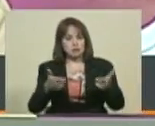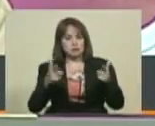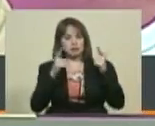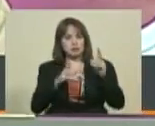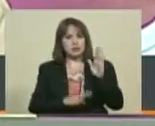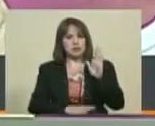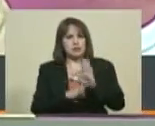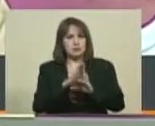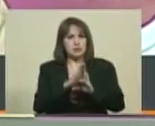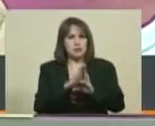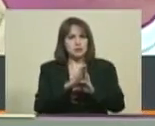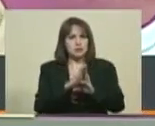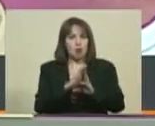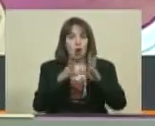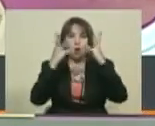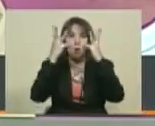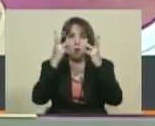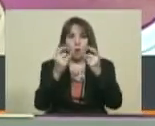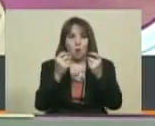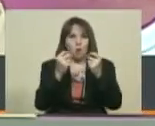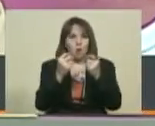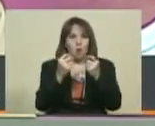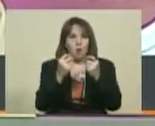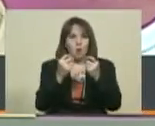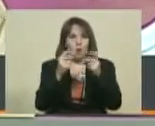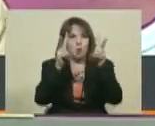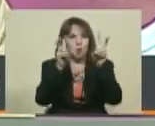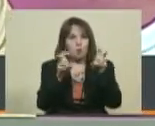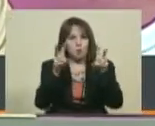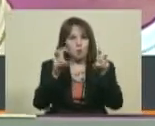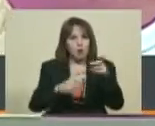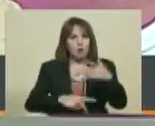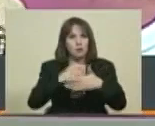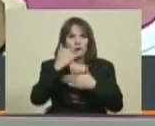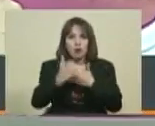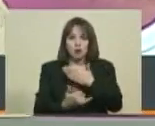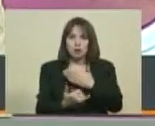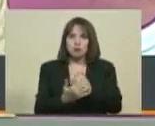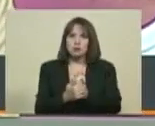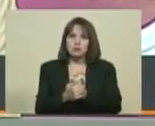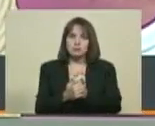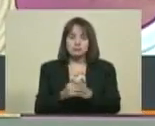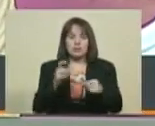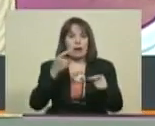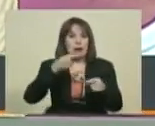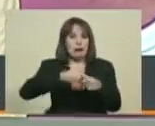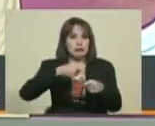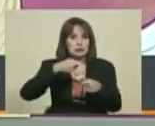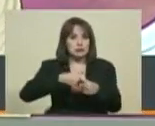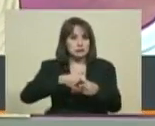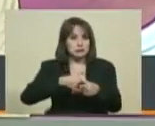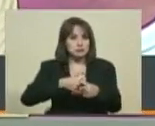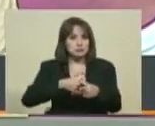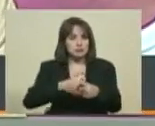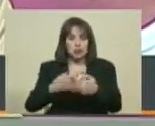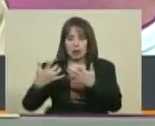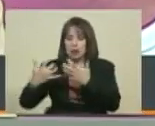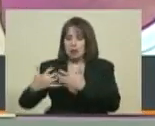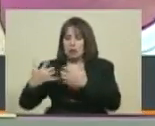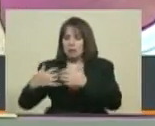desarrollarse los nuevos proyectos de expansión de la industria petrolera, en el gas, en la